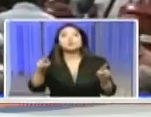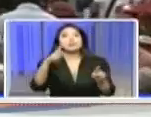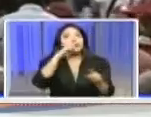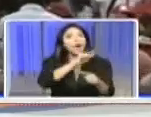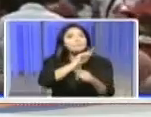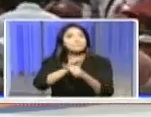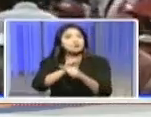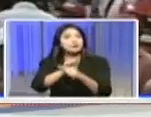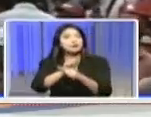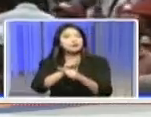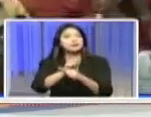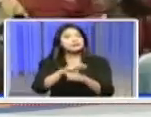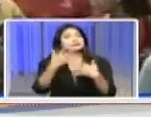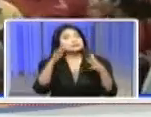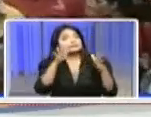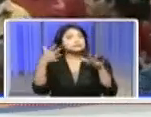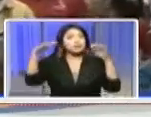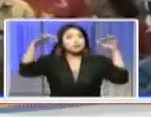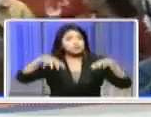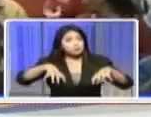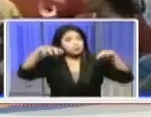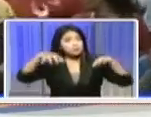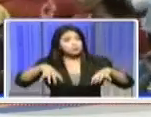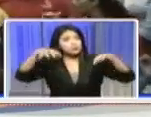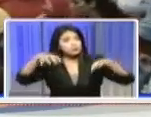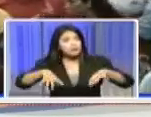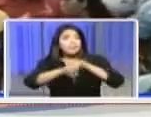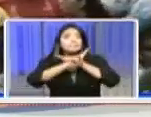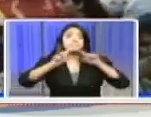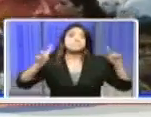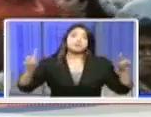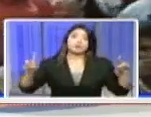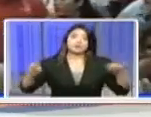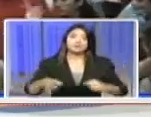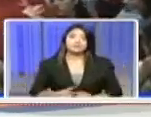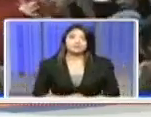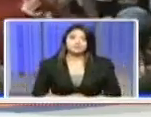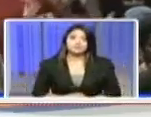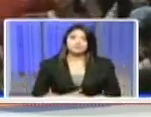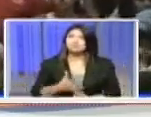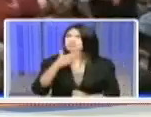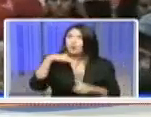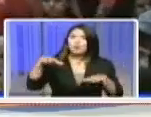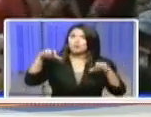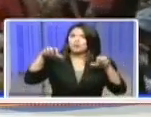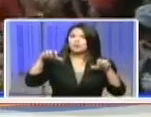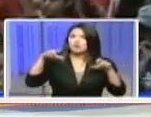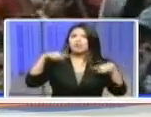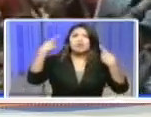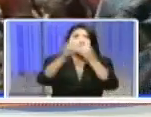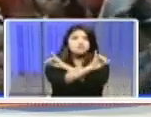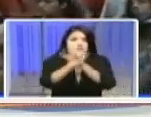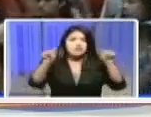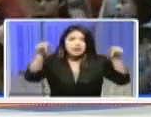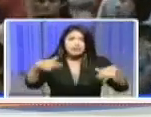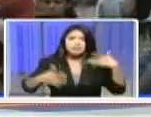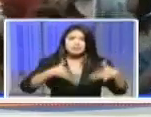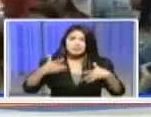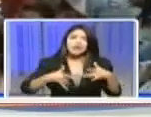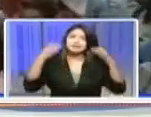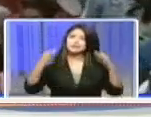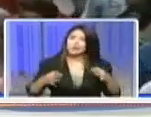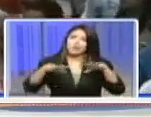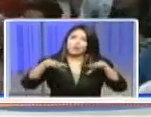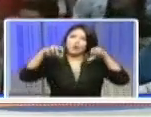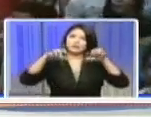amenazados por la lluvia, pero no ha llovido, seguro llueve después que terminemos el acto,